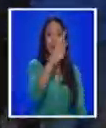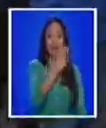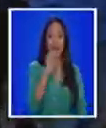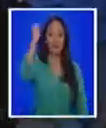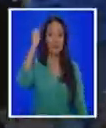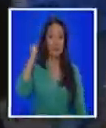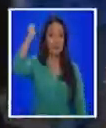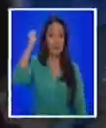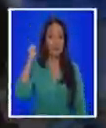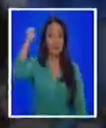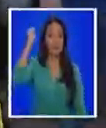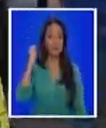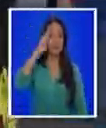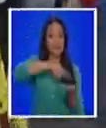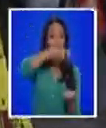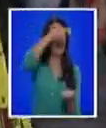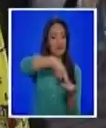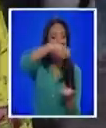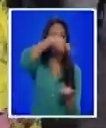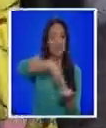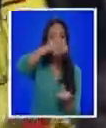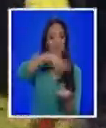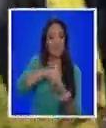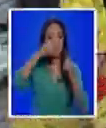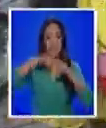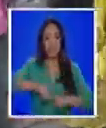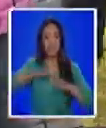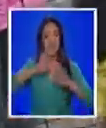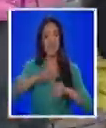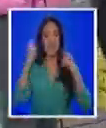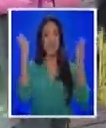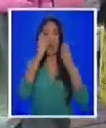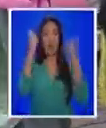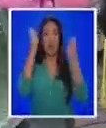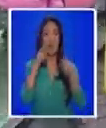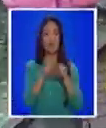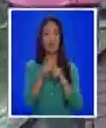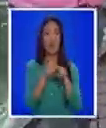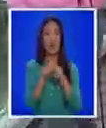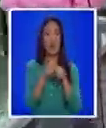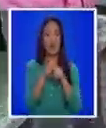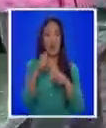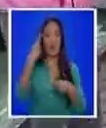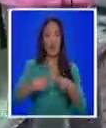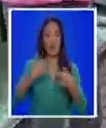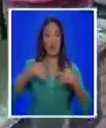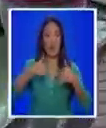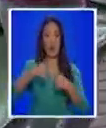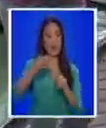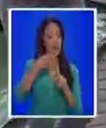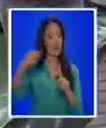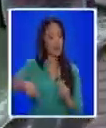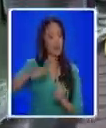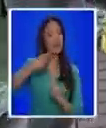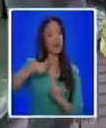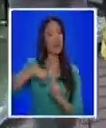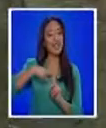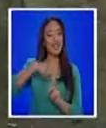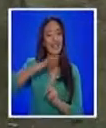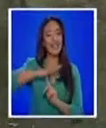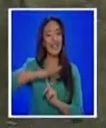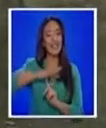saltando ahí con hociquito, con la abejita. Y aquí nos quedamos en la fiesta deportiva en Quito Juega, desde el Parque Náutico de La